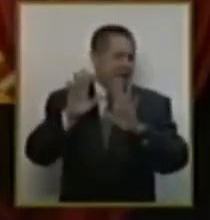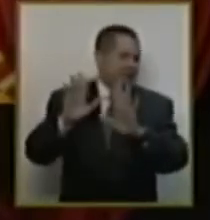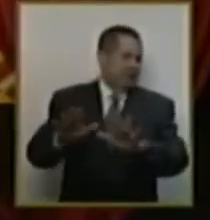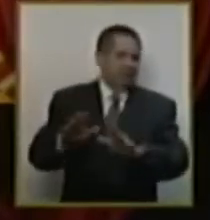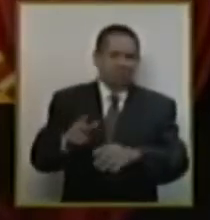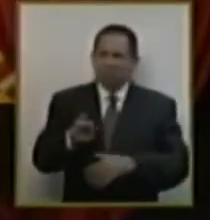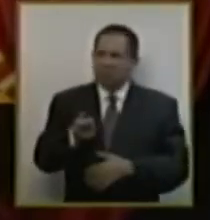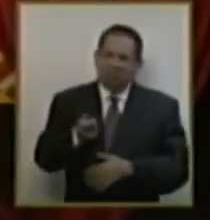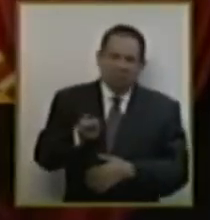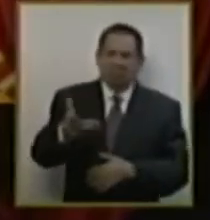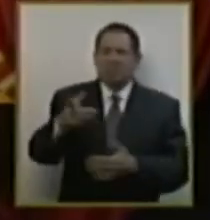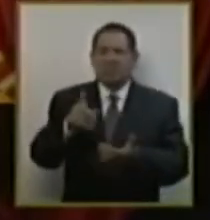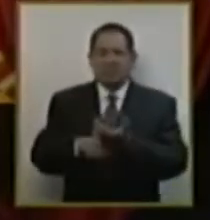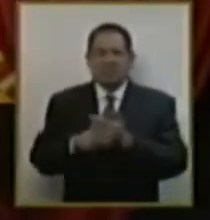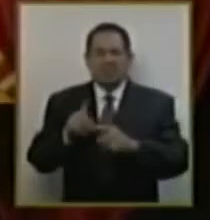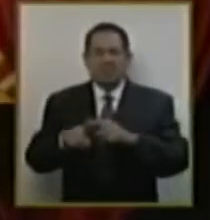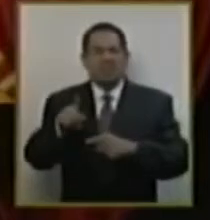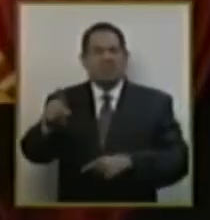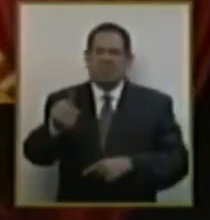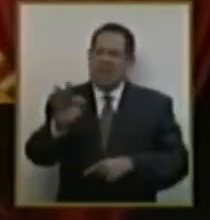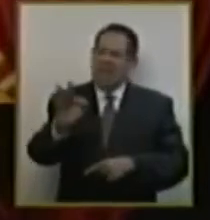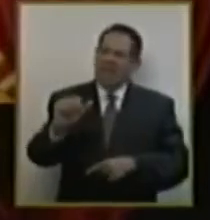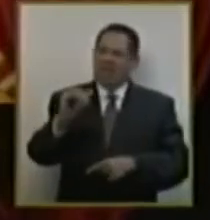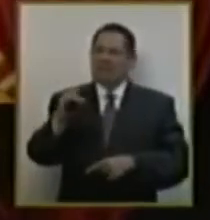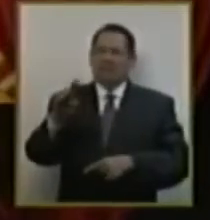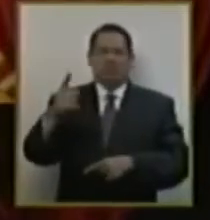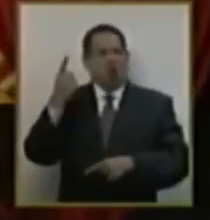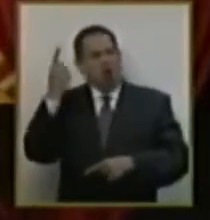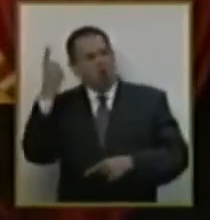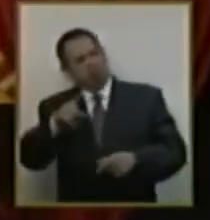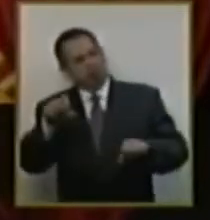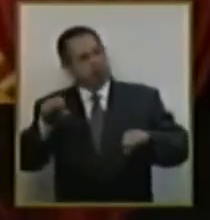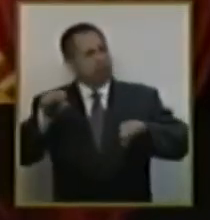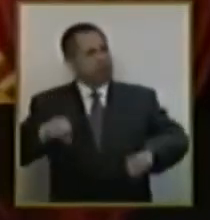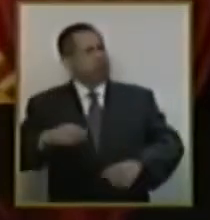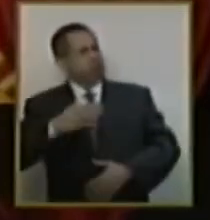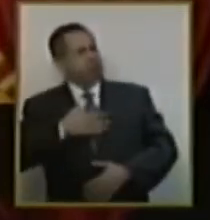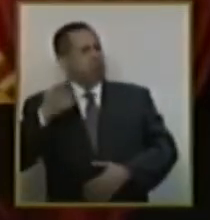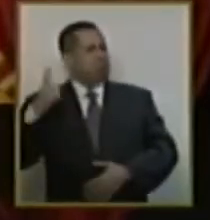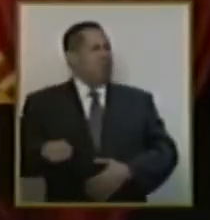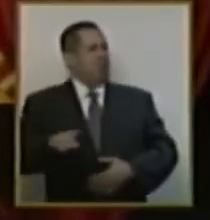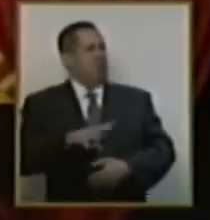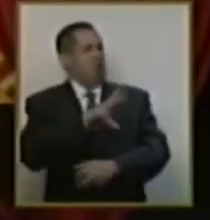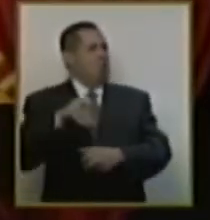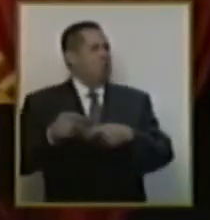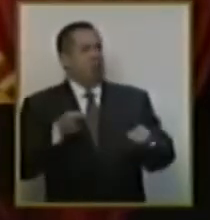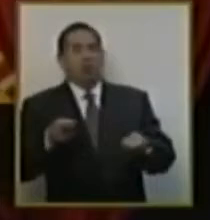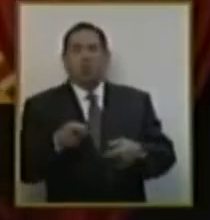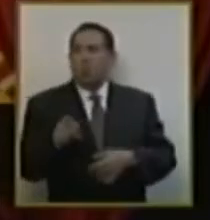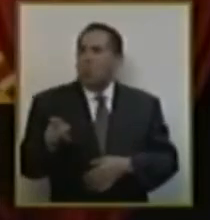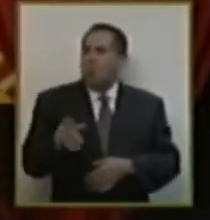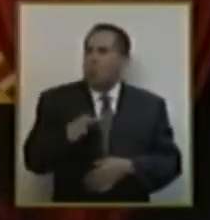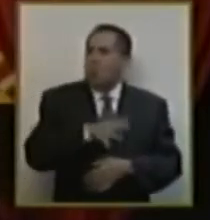su nombre puro y duro: fascismo. Hoy surge con una fuerza inusitada esta